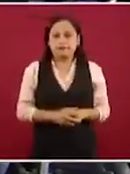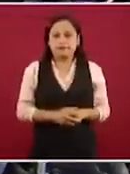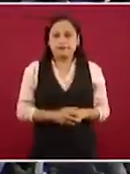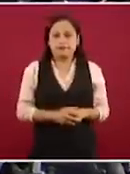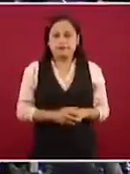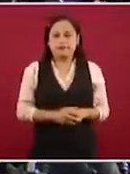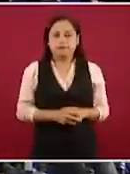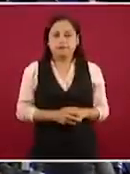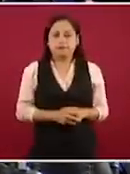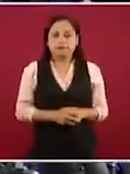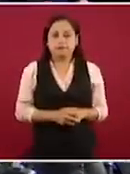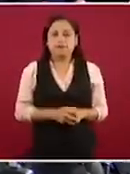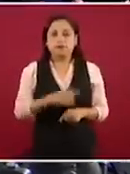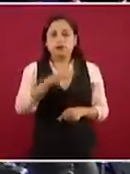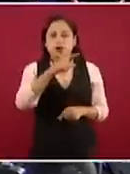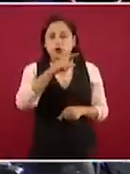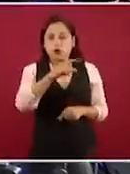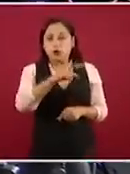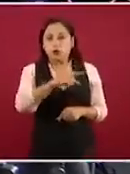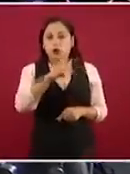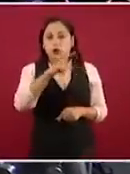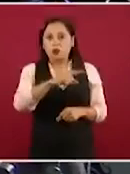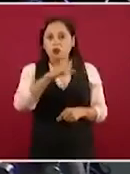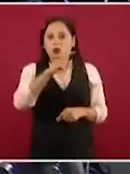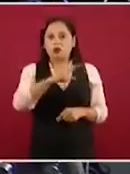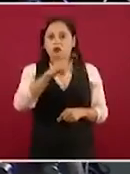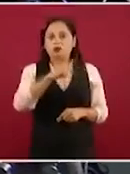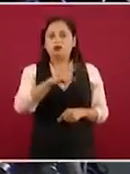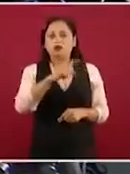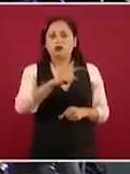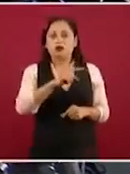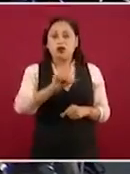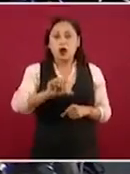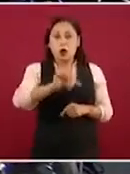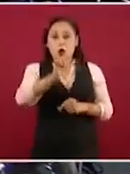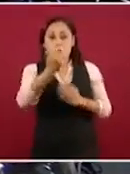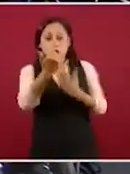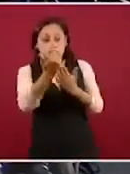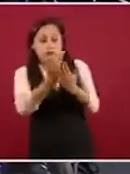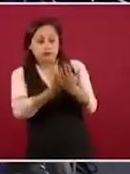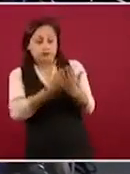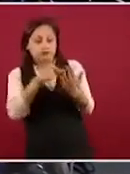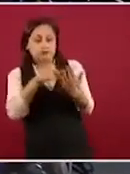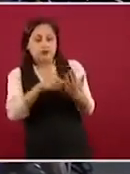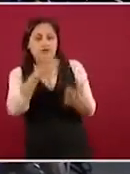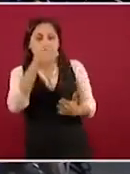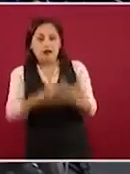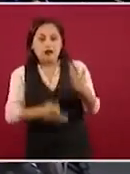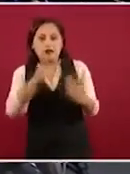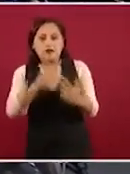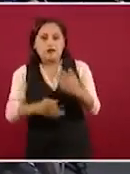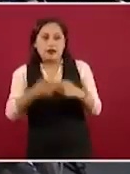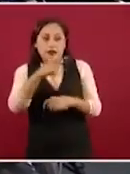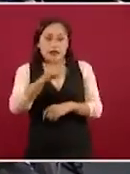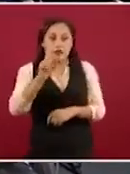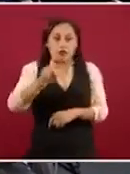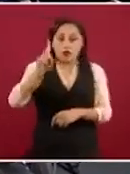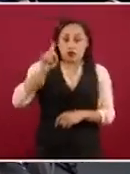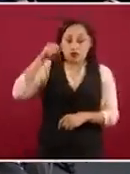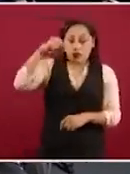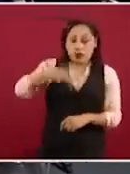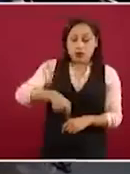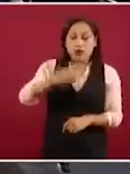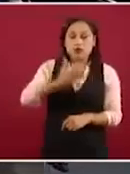11 compromisos que usted comentó que faltaban de cumplirse el domingo en el Zócalo? ¿Y